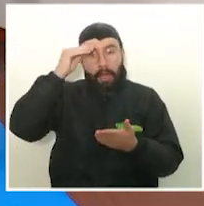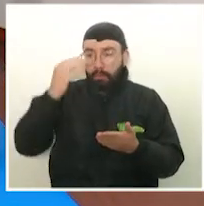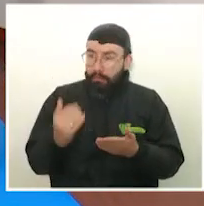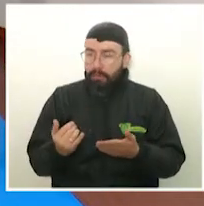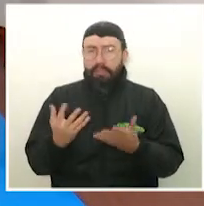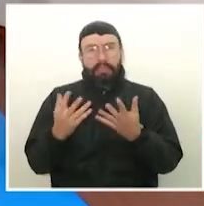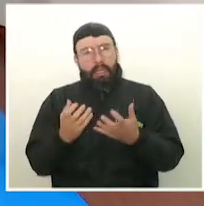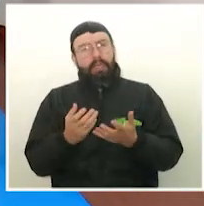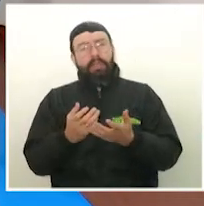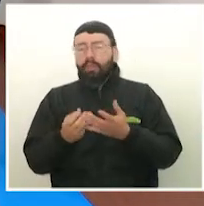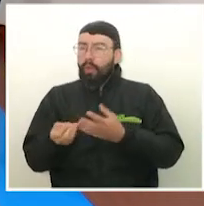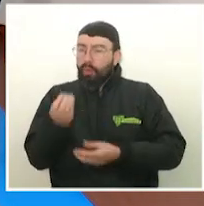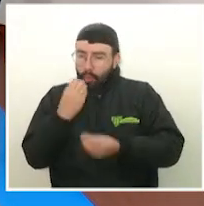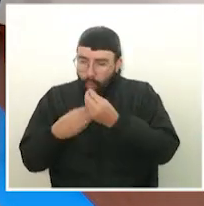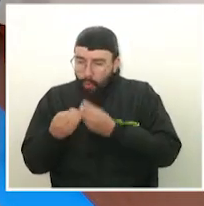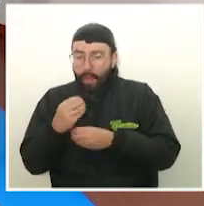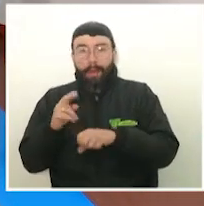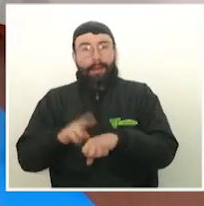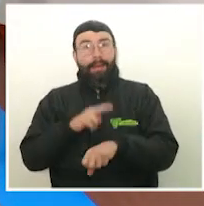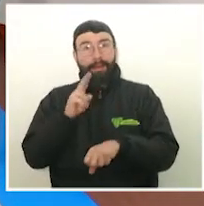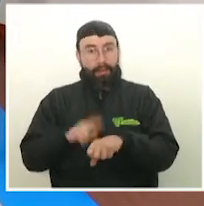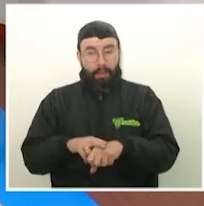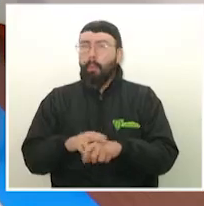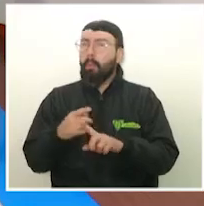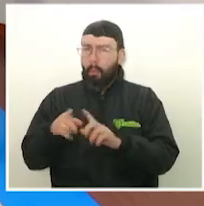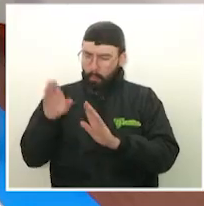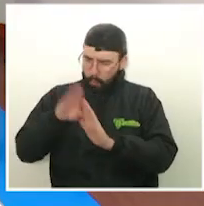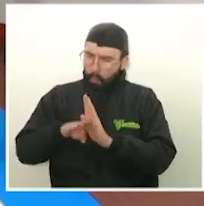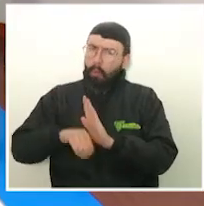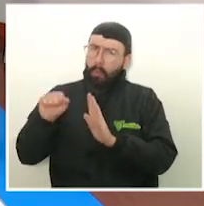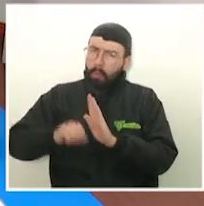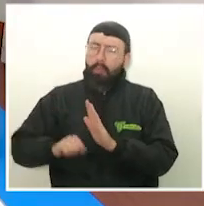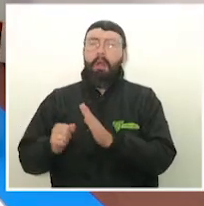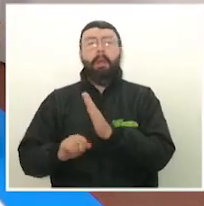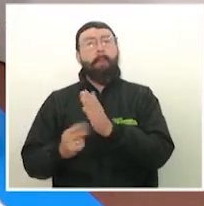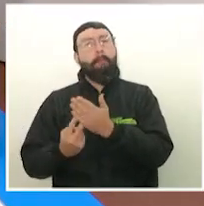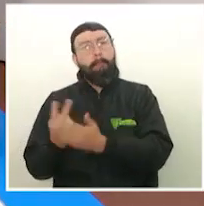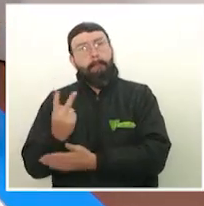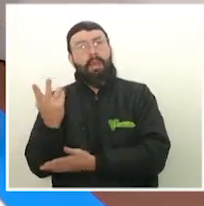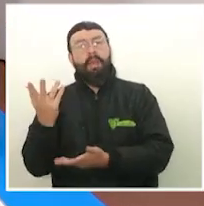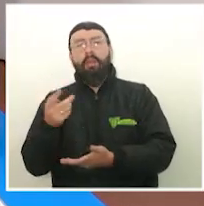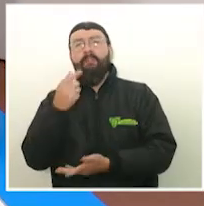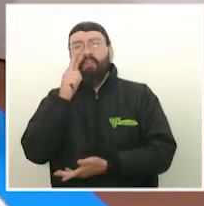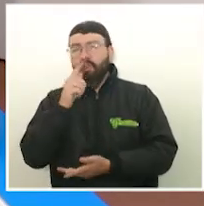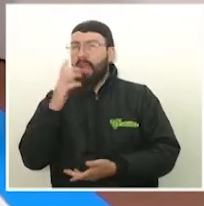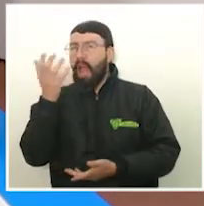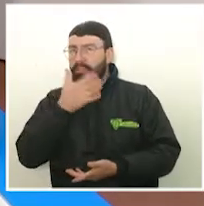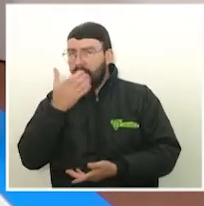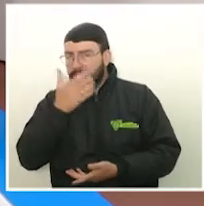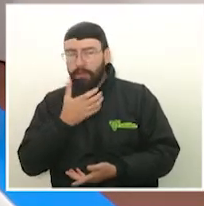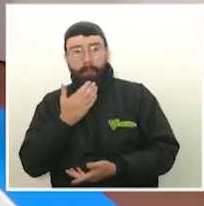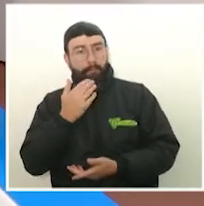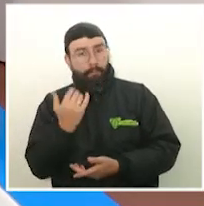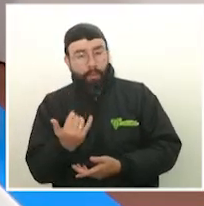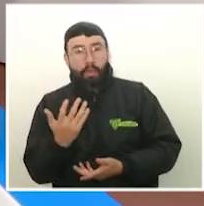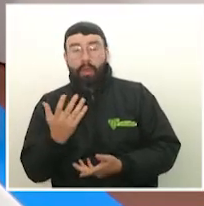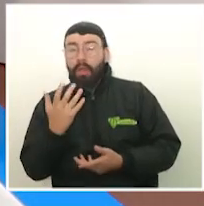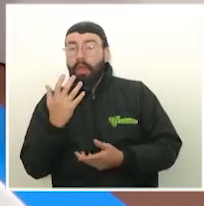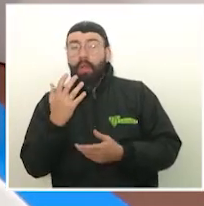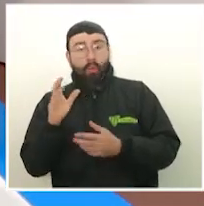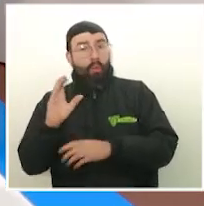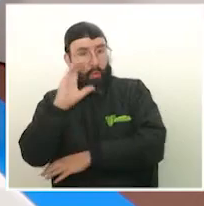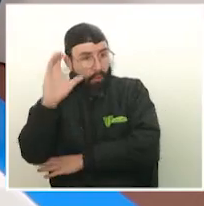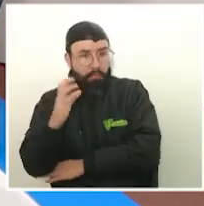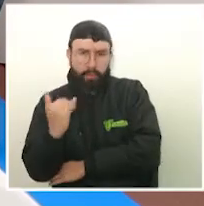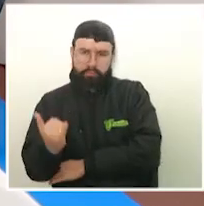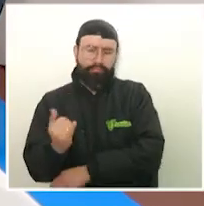naturales a costos bajos, como son las verduras, algunas frutas, en Colombia indiscutiblemente tenemos ese gran